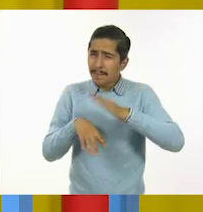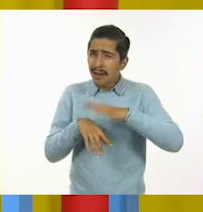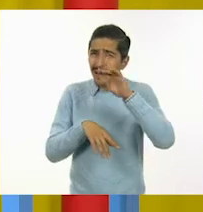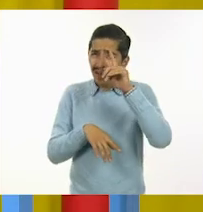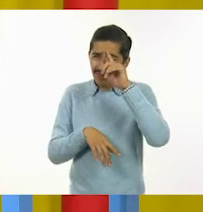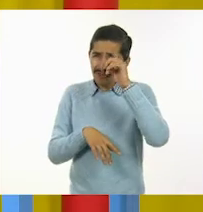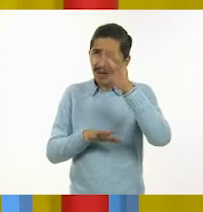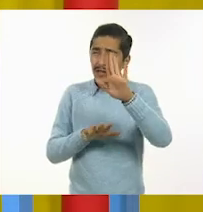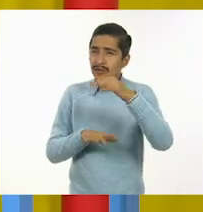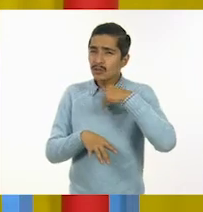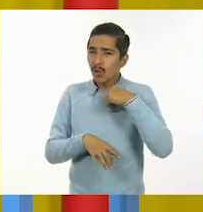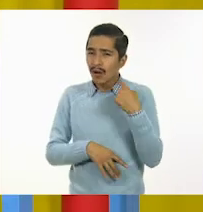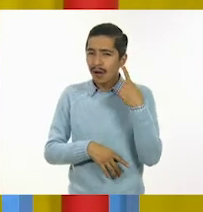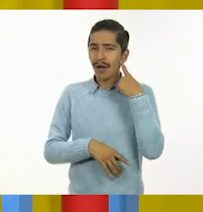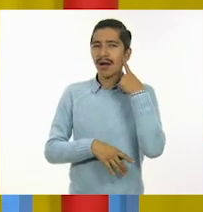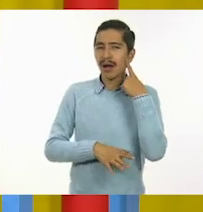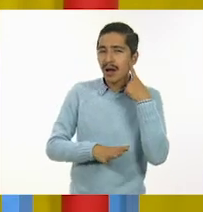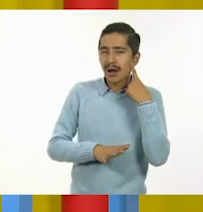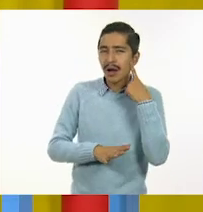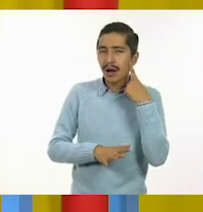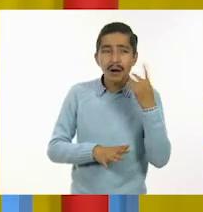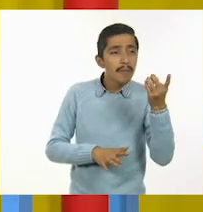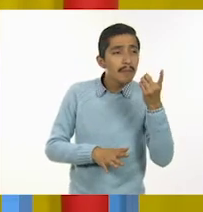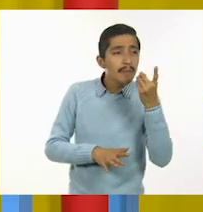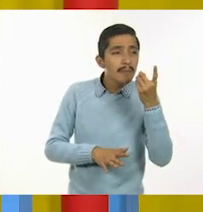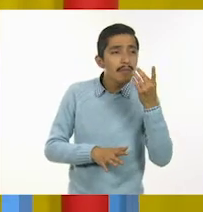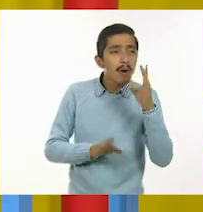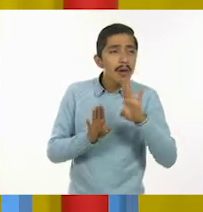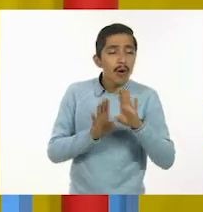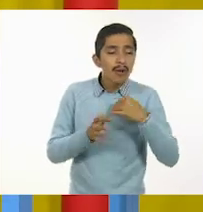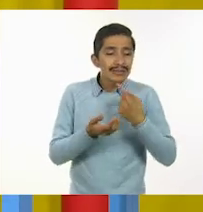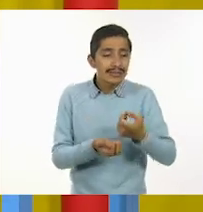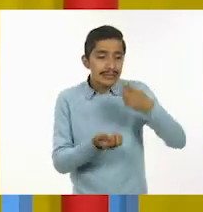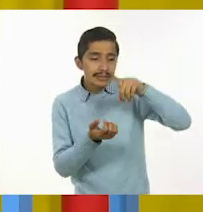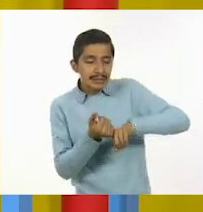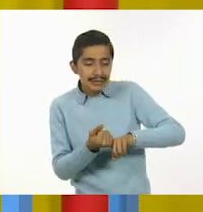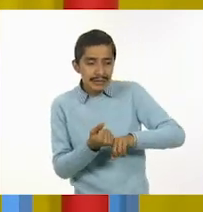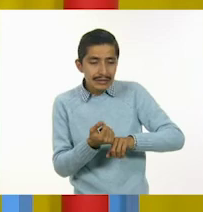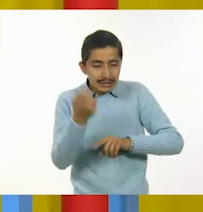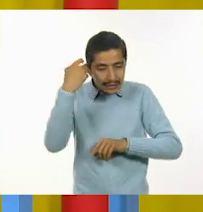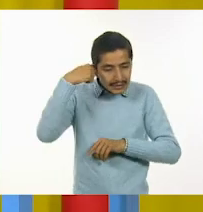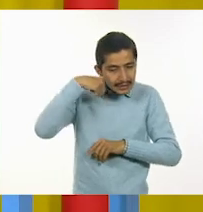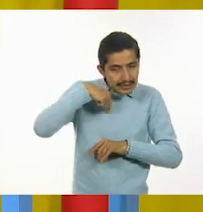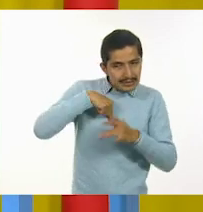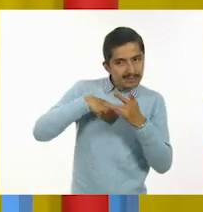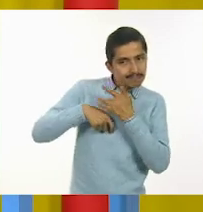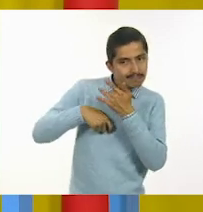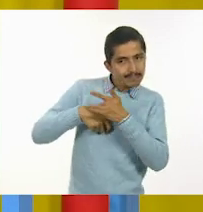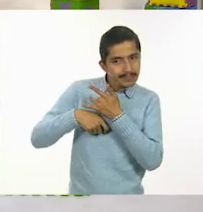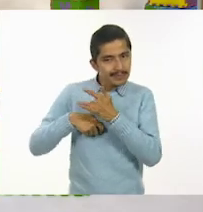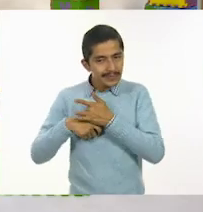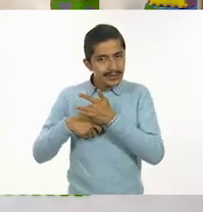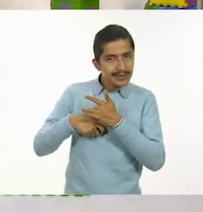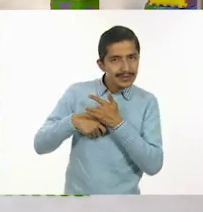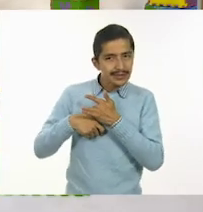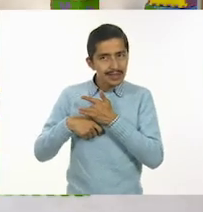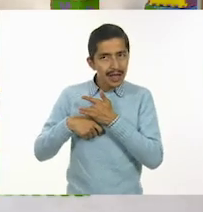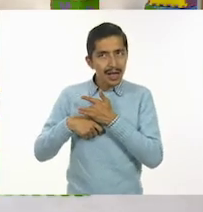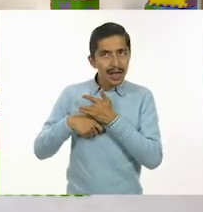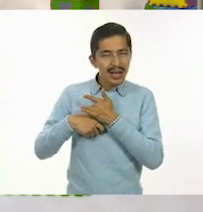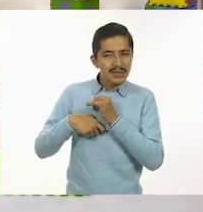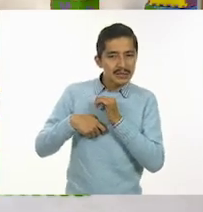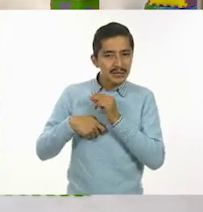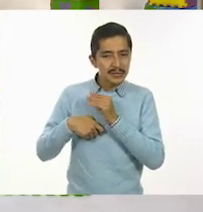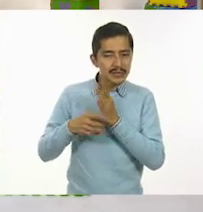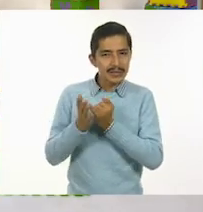fácil escuchar lo que nos dice nuestra voz interna, nuestra intuición. Eso es muy importante. Espérame, hoy viene